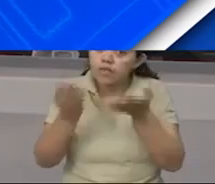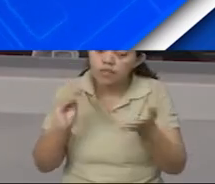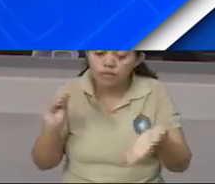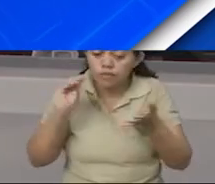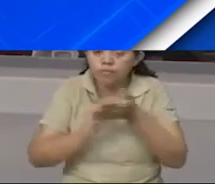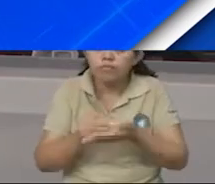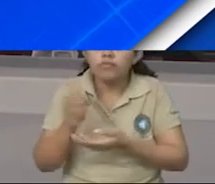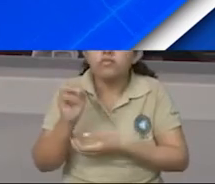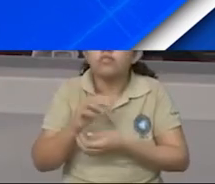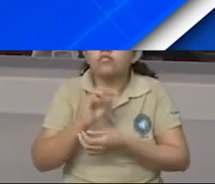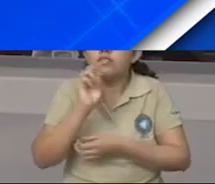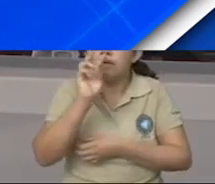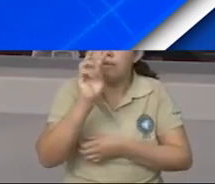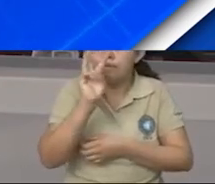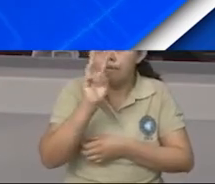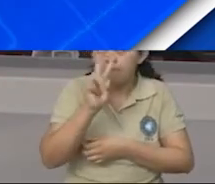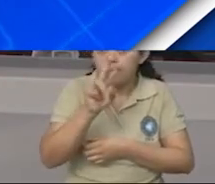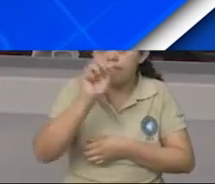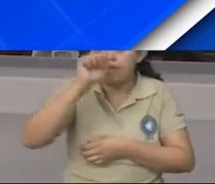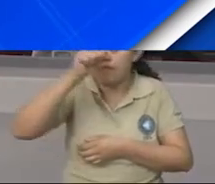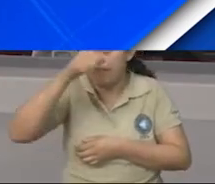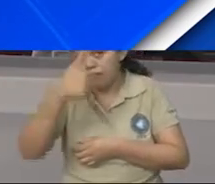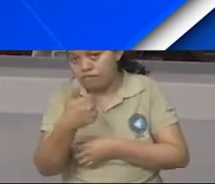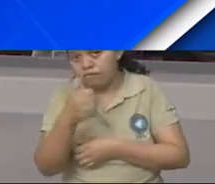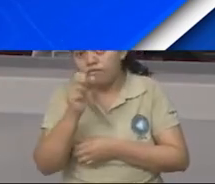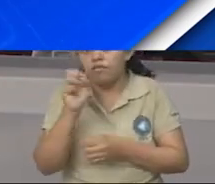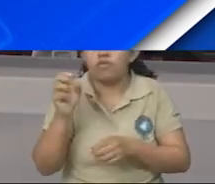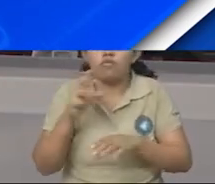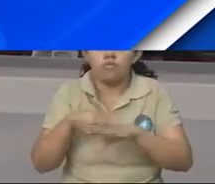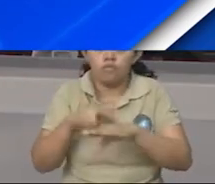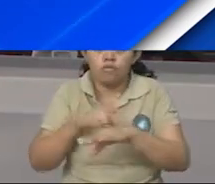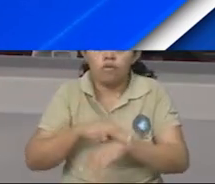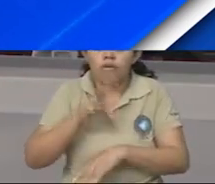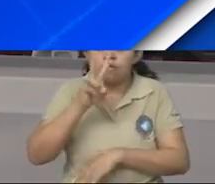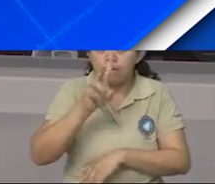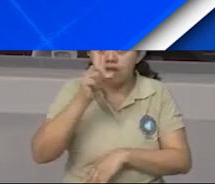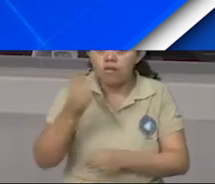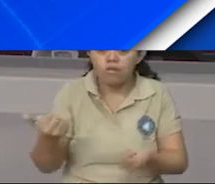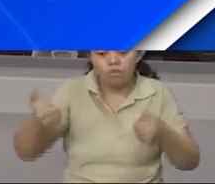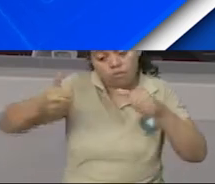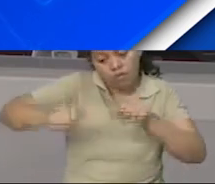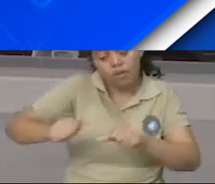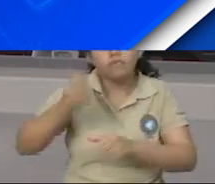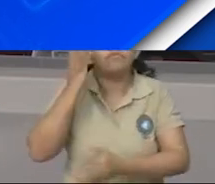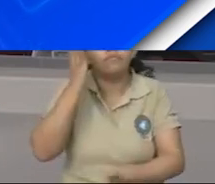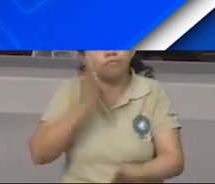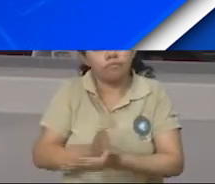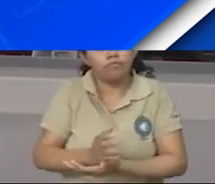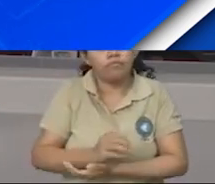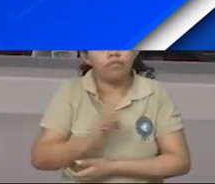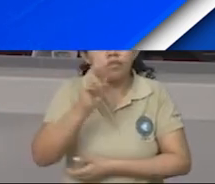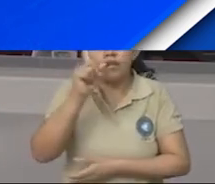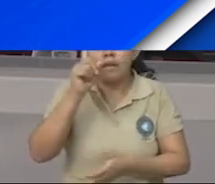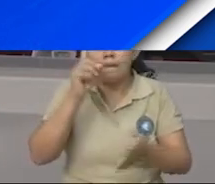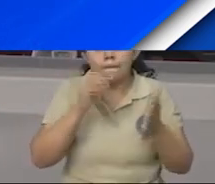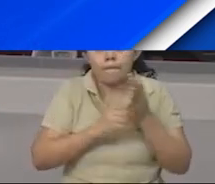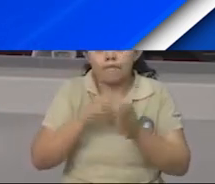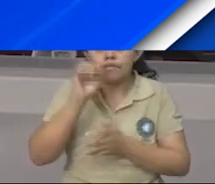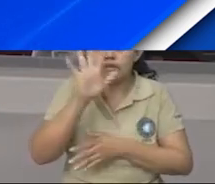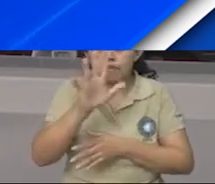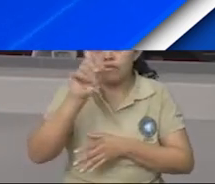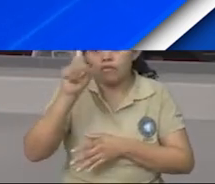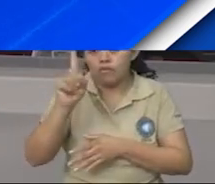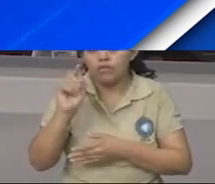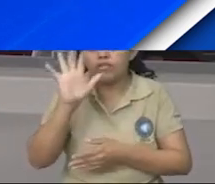se delimitaron un total de 26 nuevas normas jurídicas, de las cuales 21 fueron aprobadas posterior a la ley 1051 y